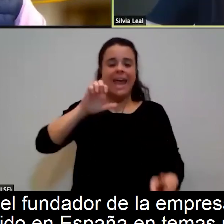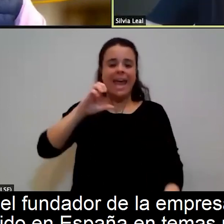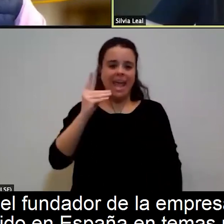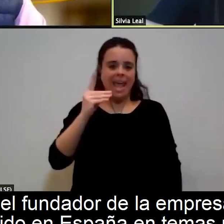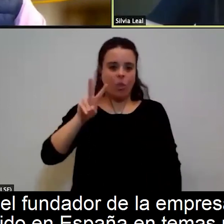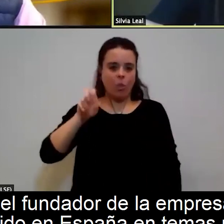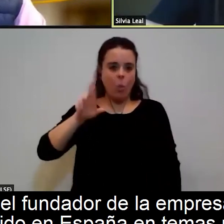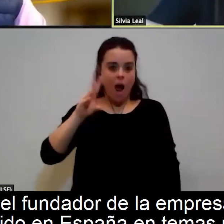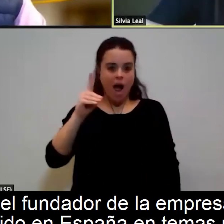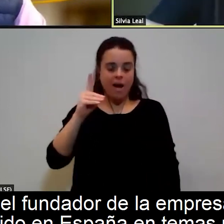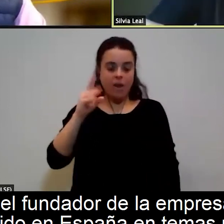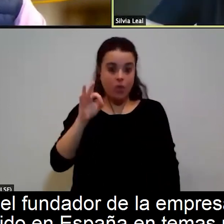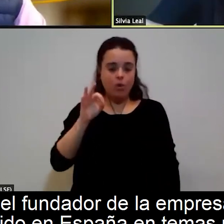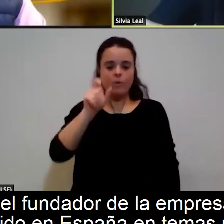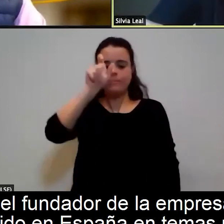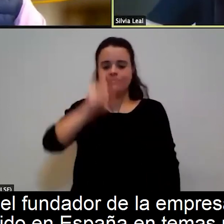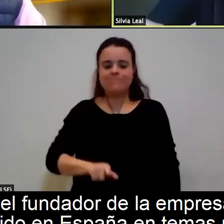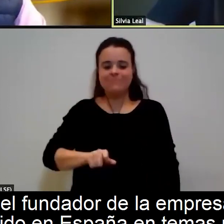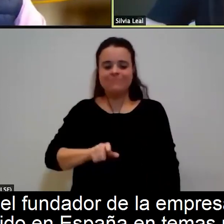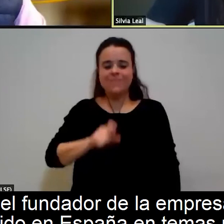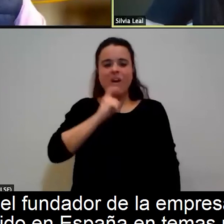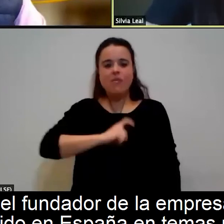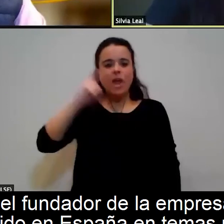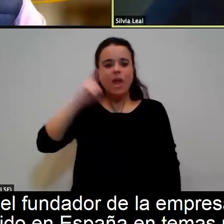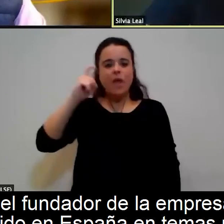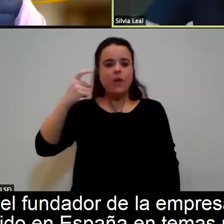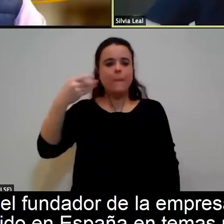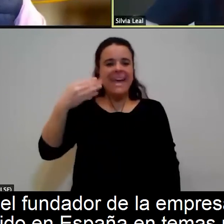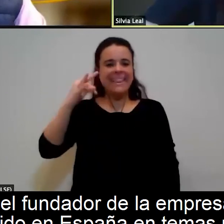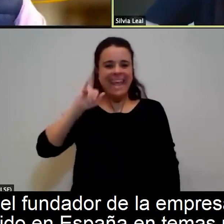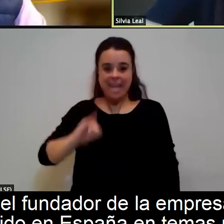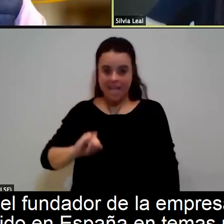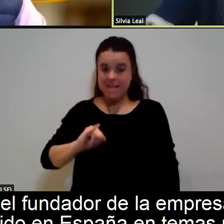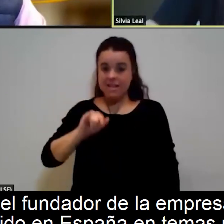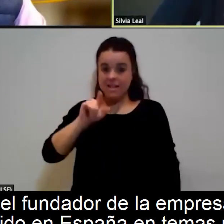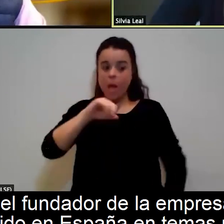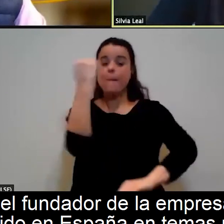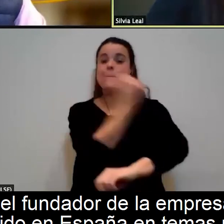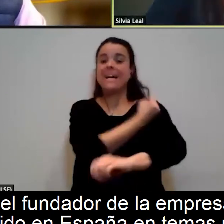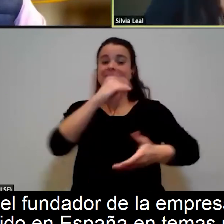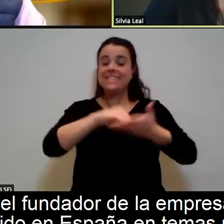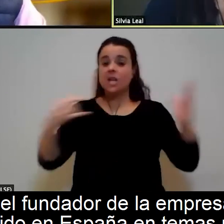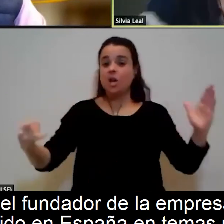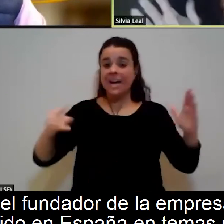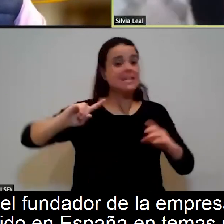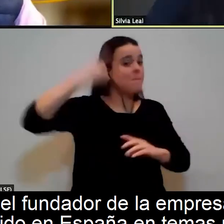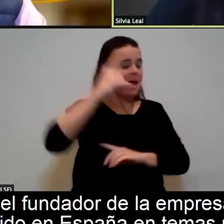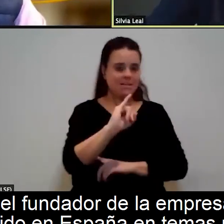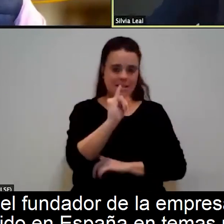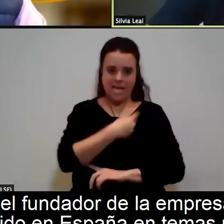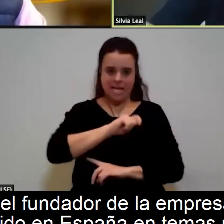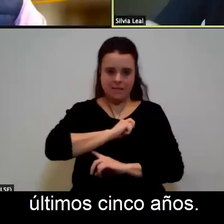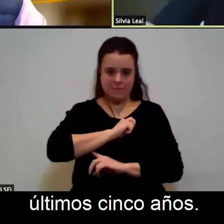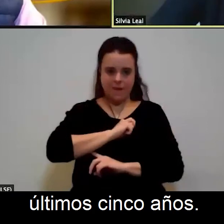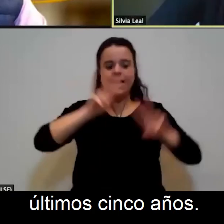que es es el fundador de BTI, que es la empresa que más patentes tecnológicas ha tenido en España en